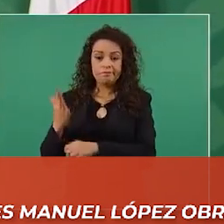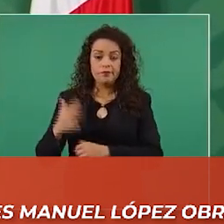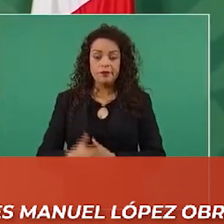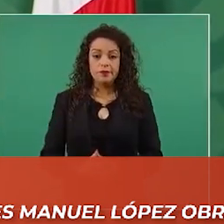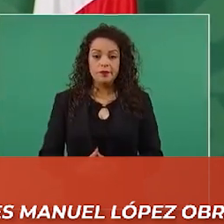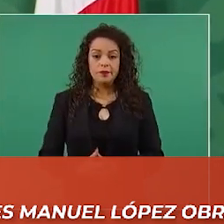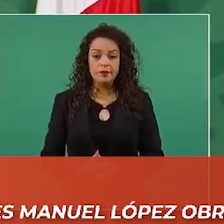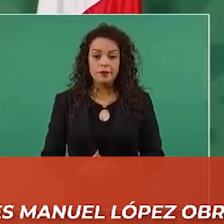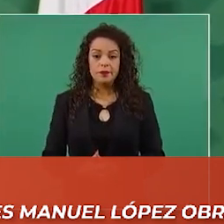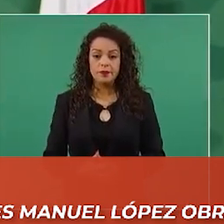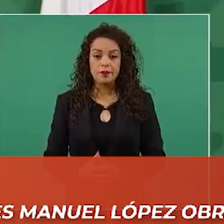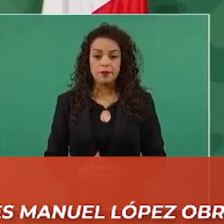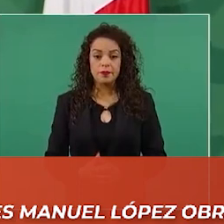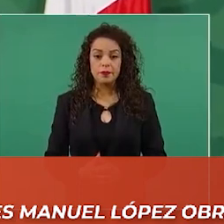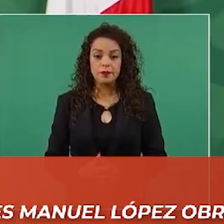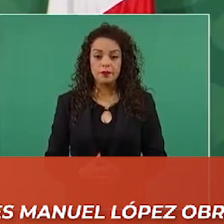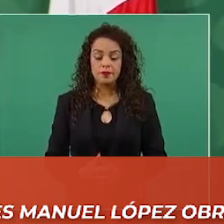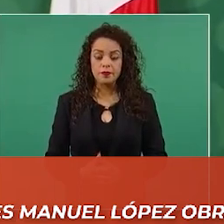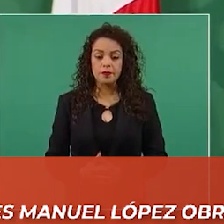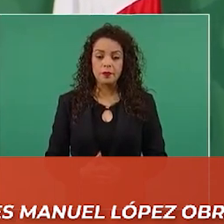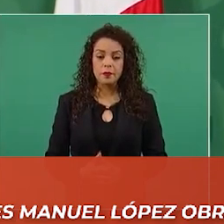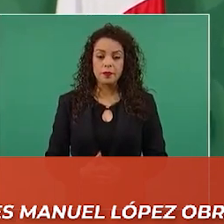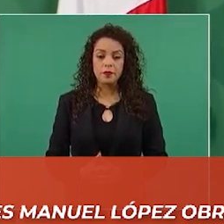Por eso,